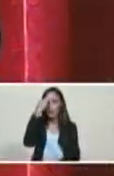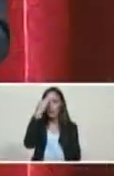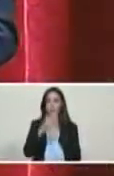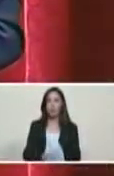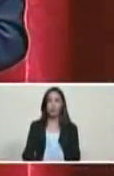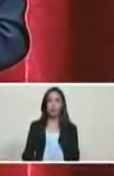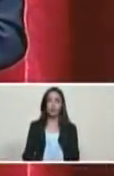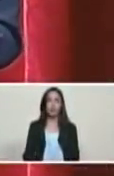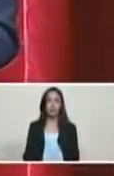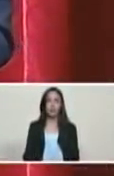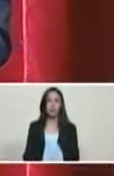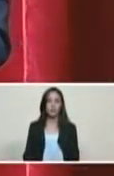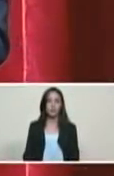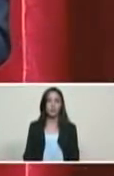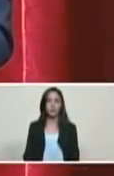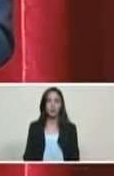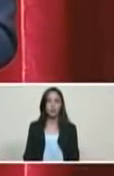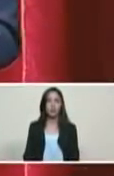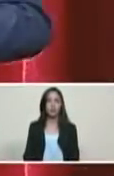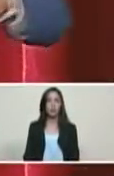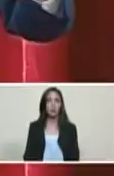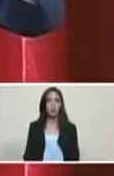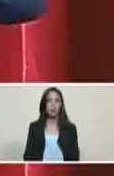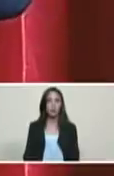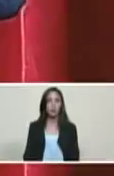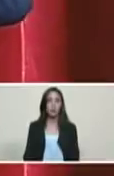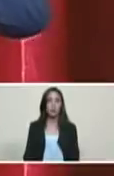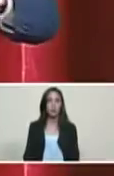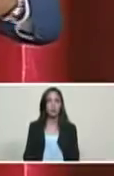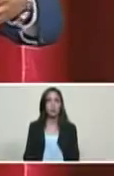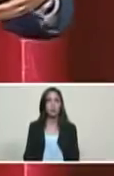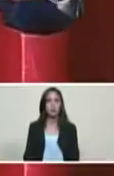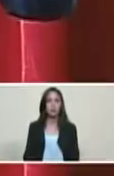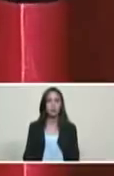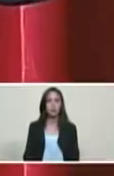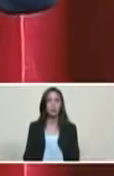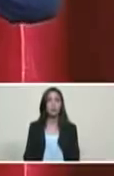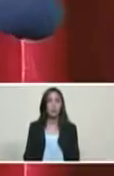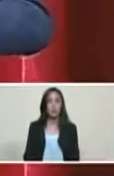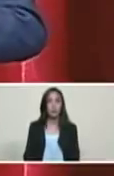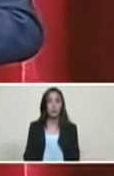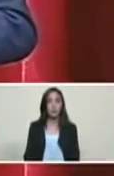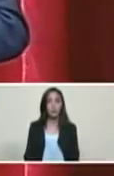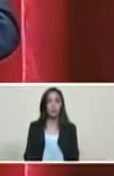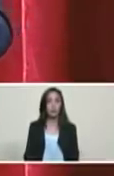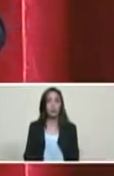Es impresionante la sintonía, la armonía